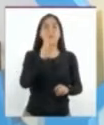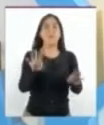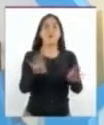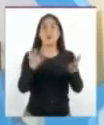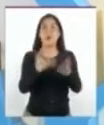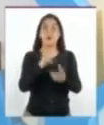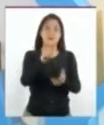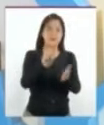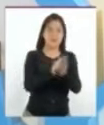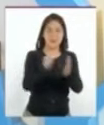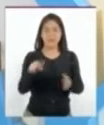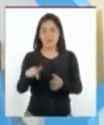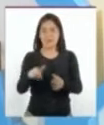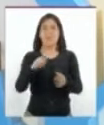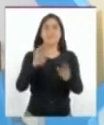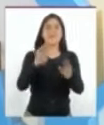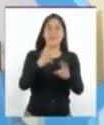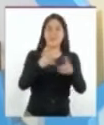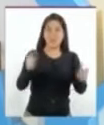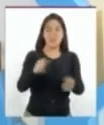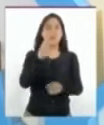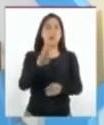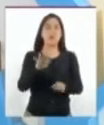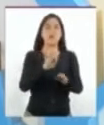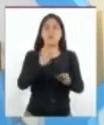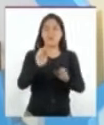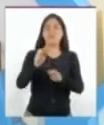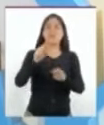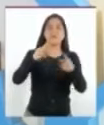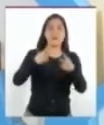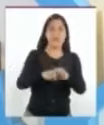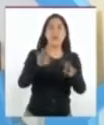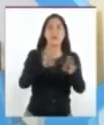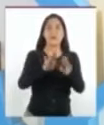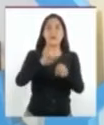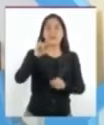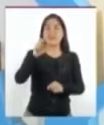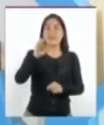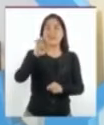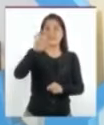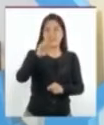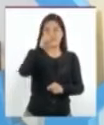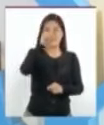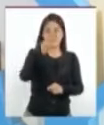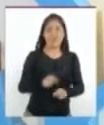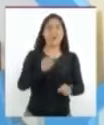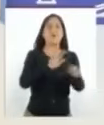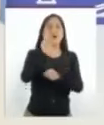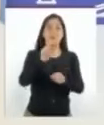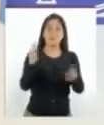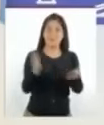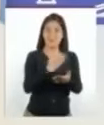texto. Recuerden que al inicio pueden encontrar el índice para conocer la página exacta.